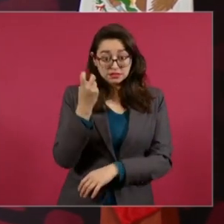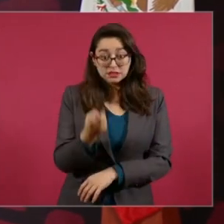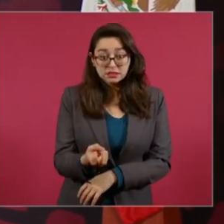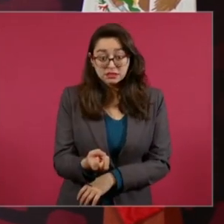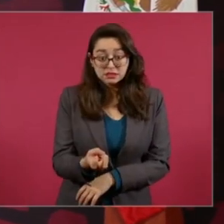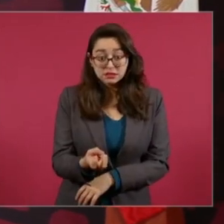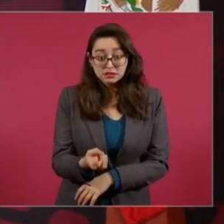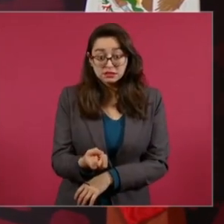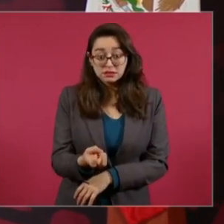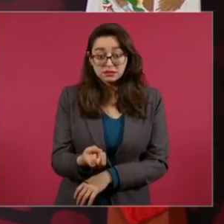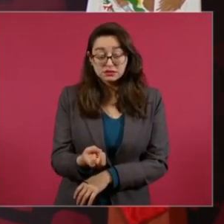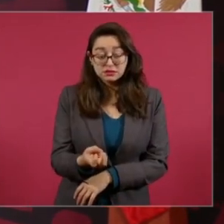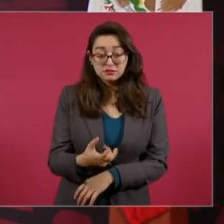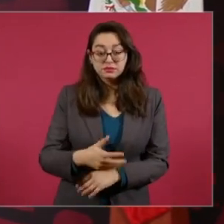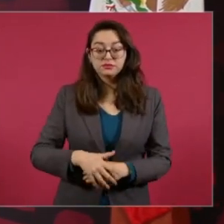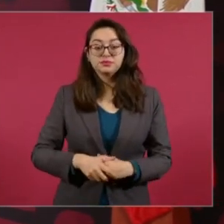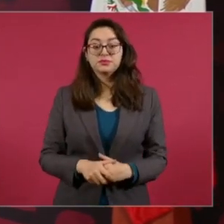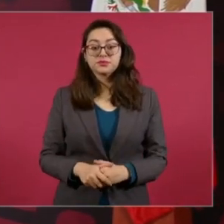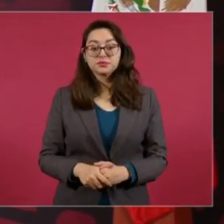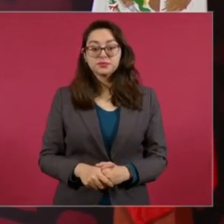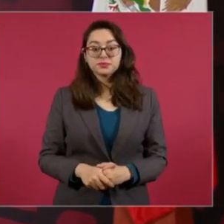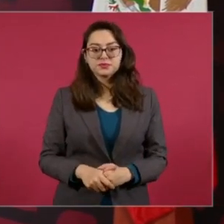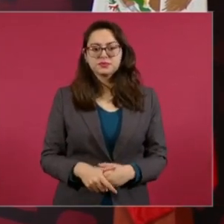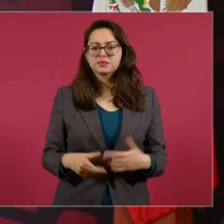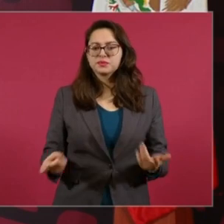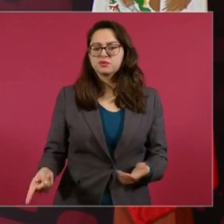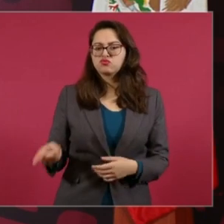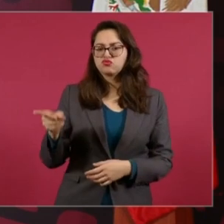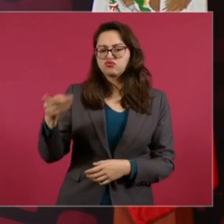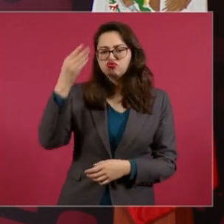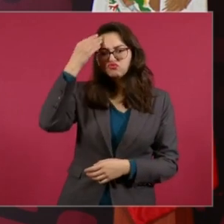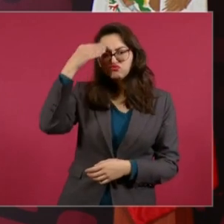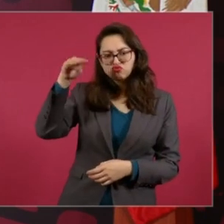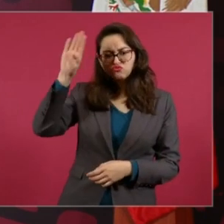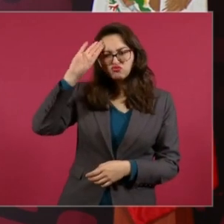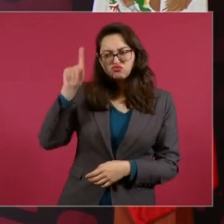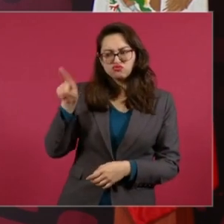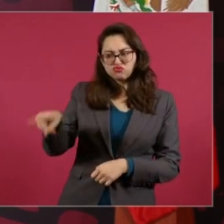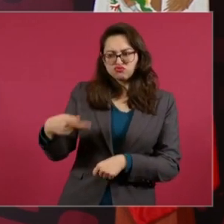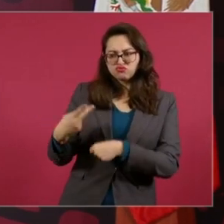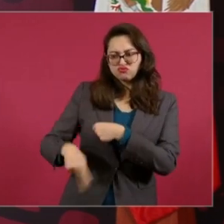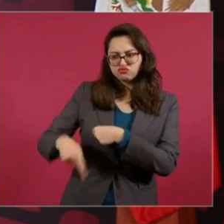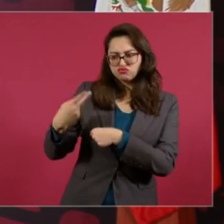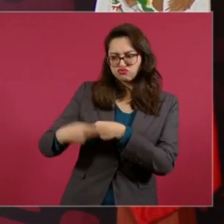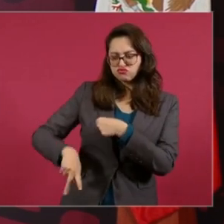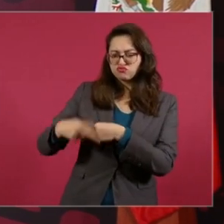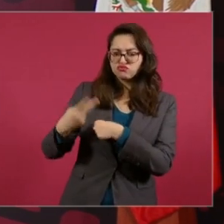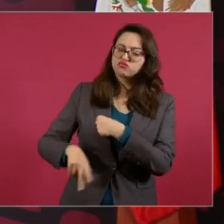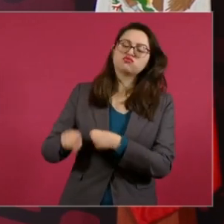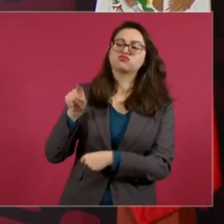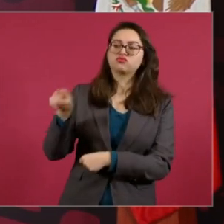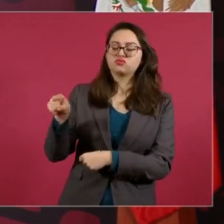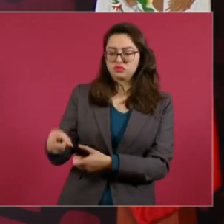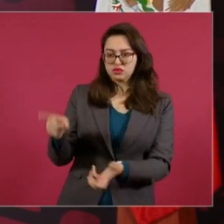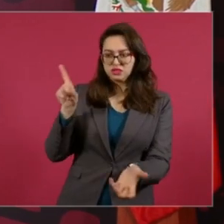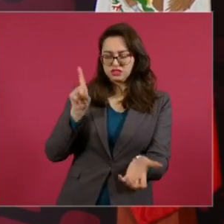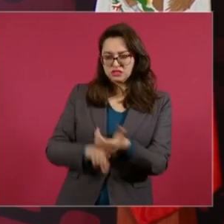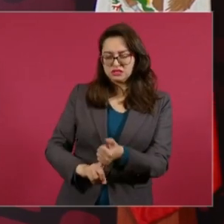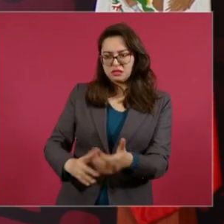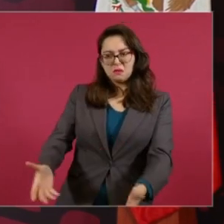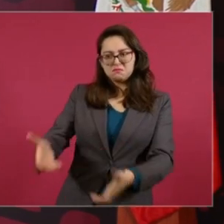Ah, es que Cuba es una amenaza, porque es un país